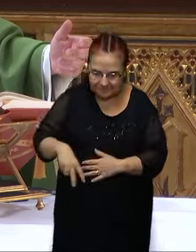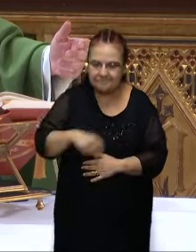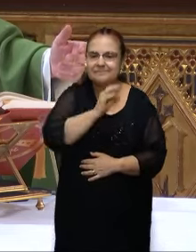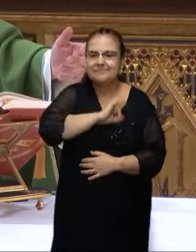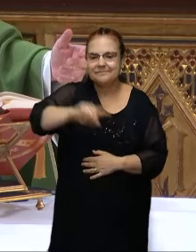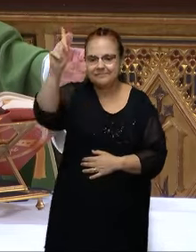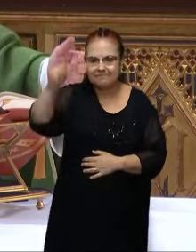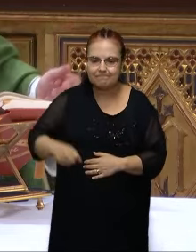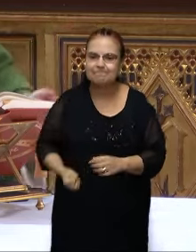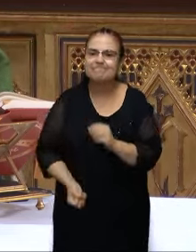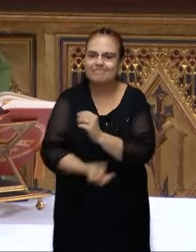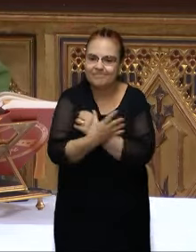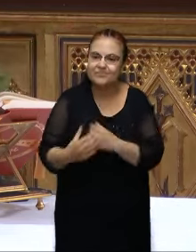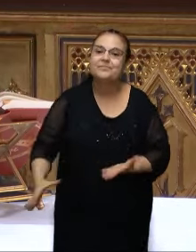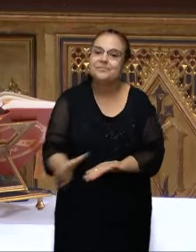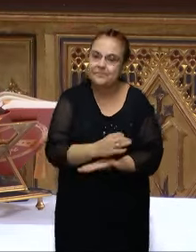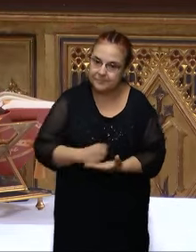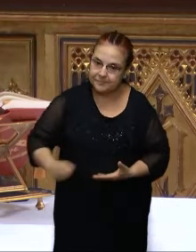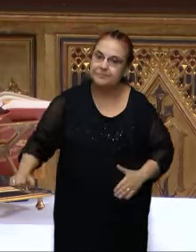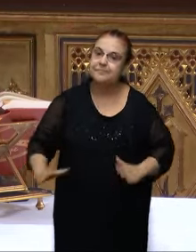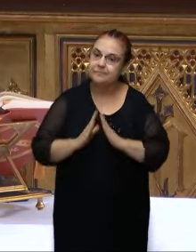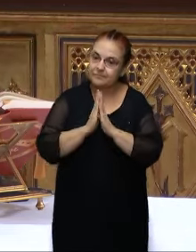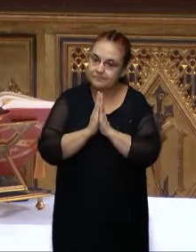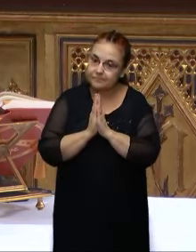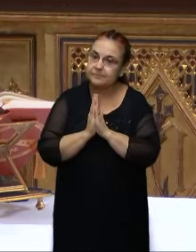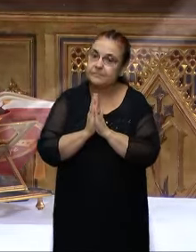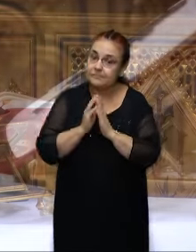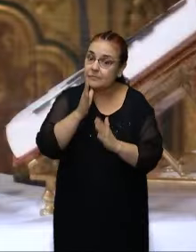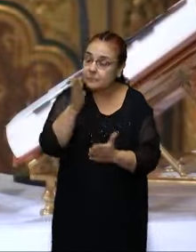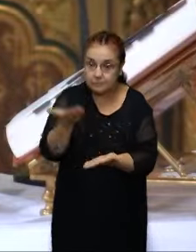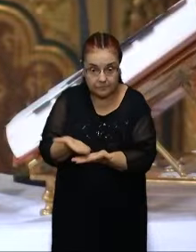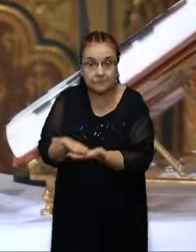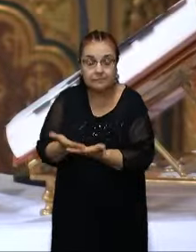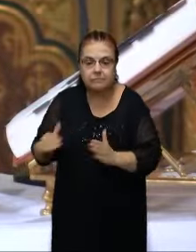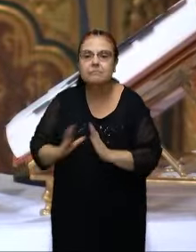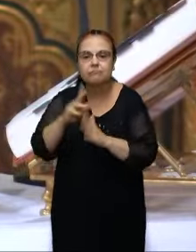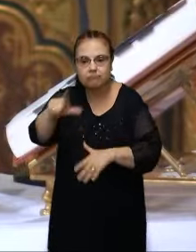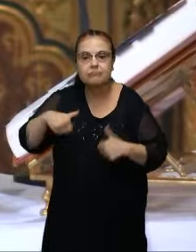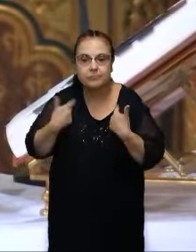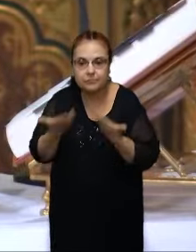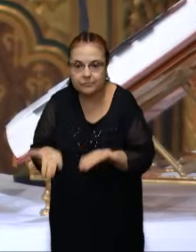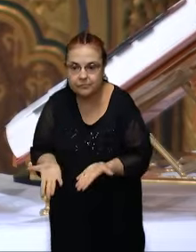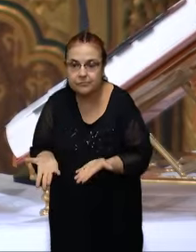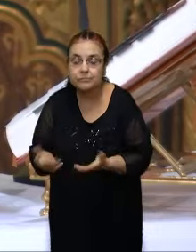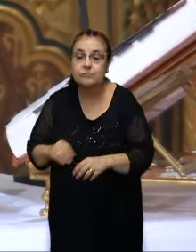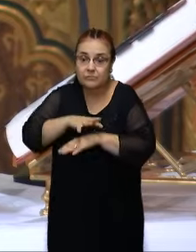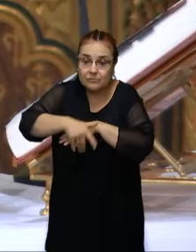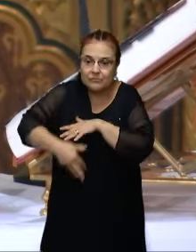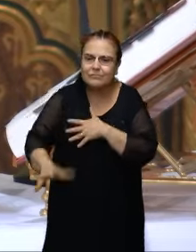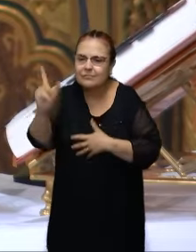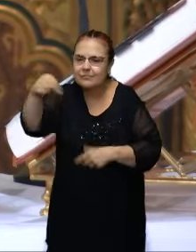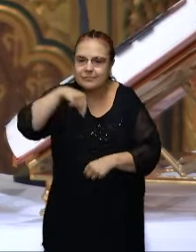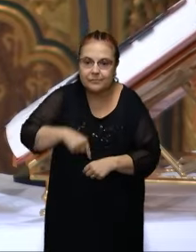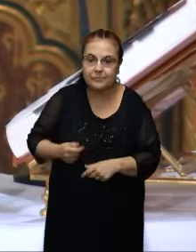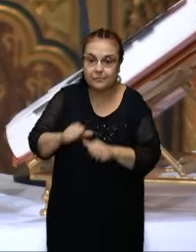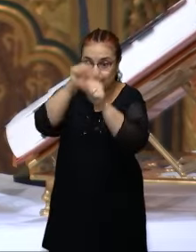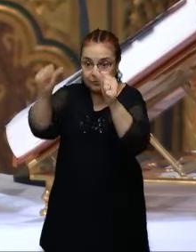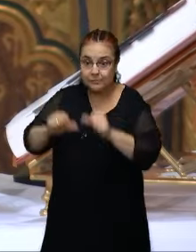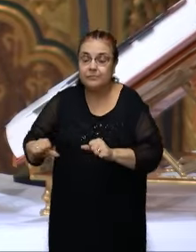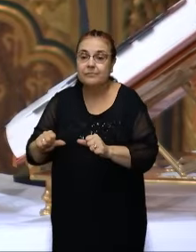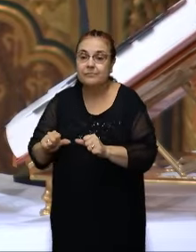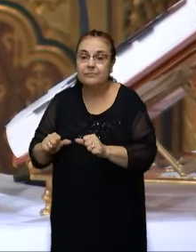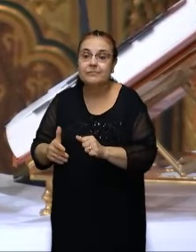eres en verdad, Señor, fuente de toda santidad. Por eso te pedimos que santifiques estos dones con la efusión de tu